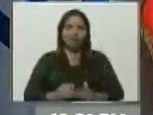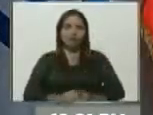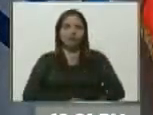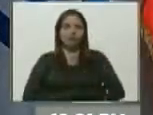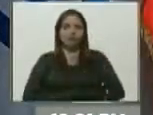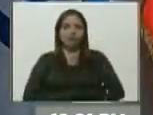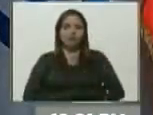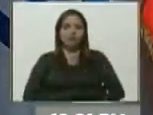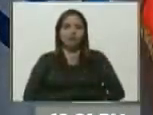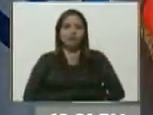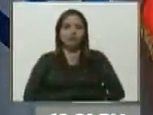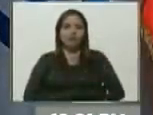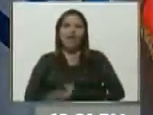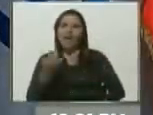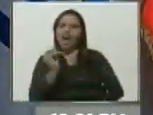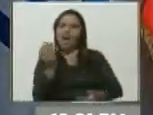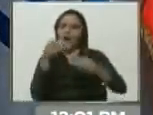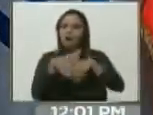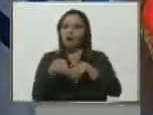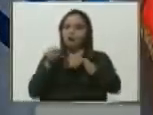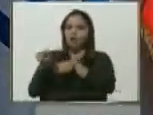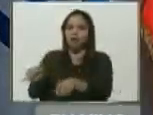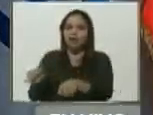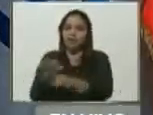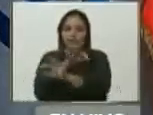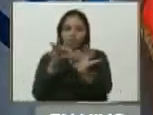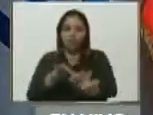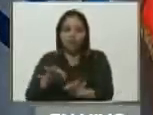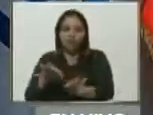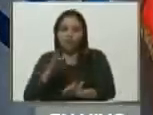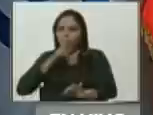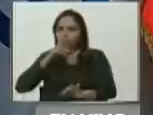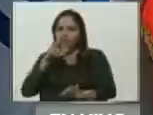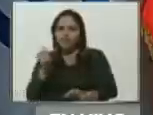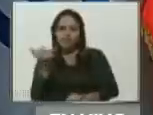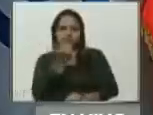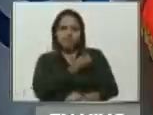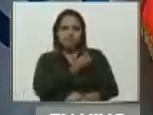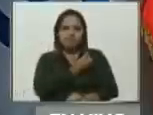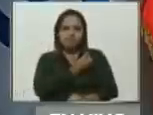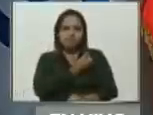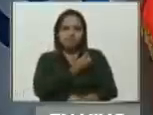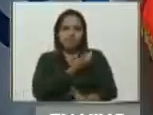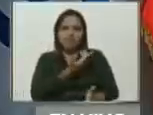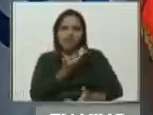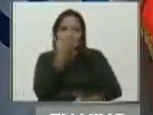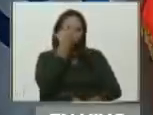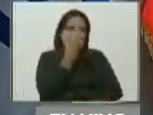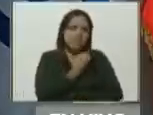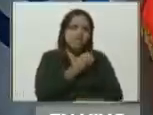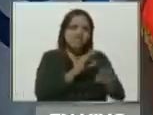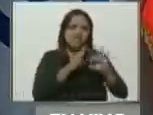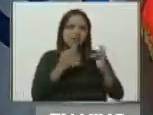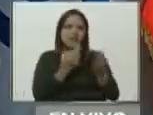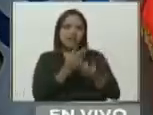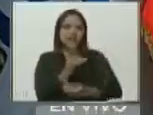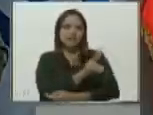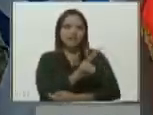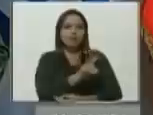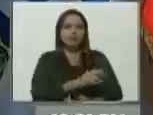la complicidad con este hecho brutal que enluta a hogares venezolanos.